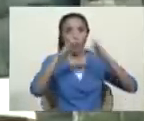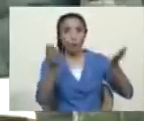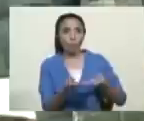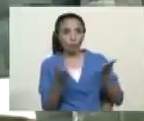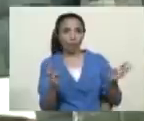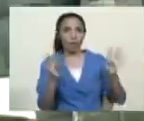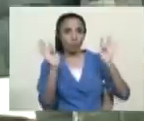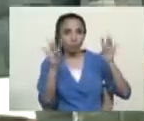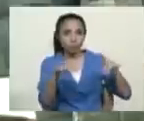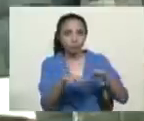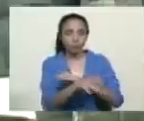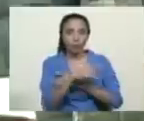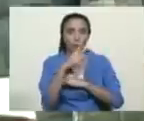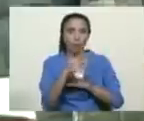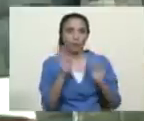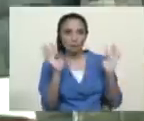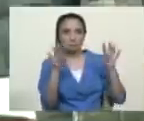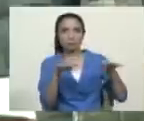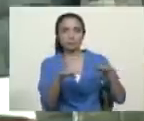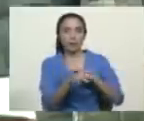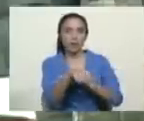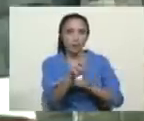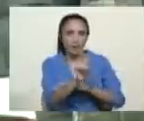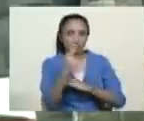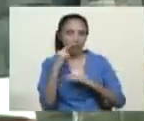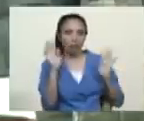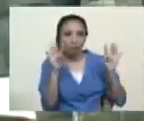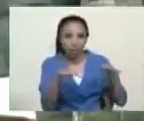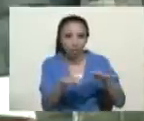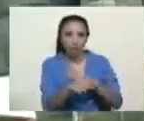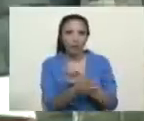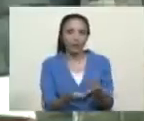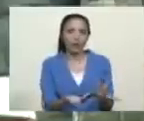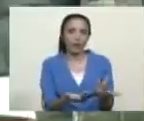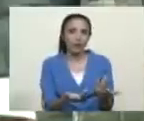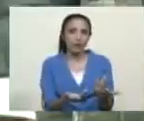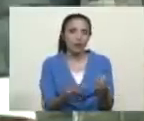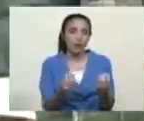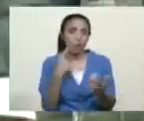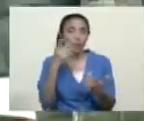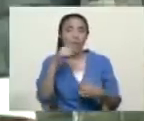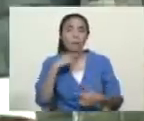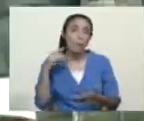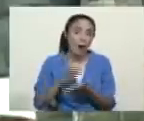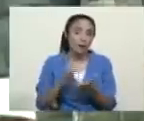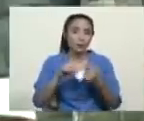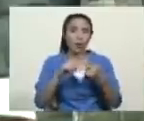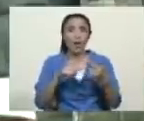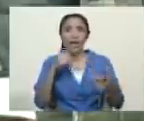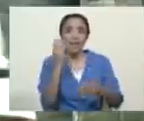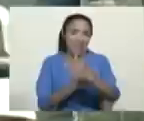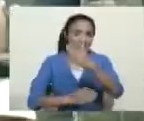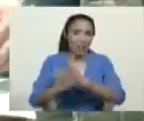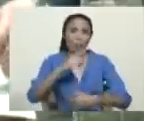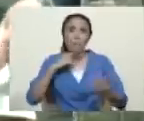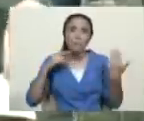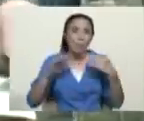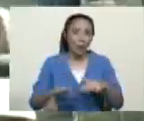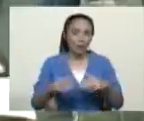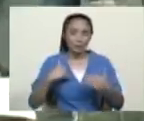mundo. No hay ninguna duda de que como resultado de ello ha habido heridos y muertos, pero